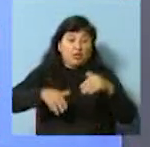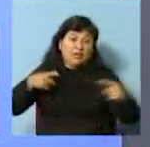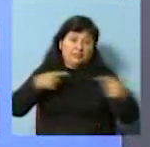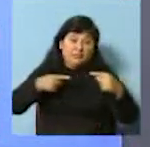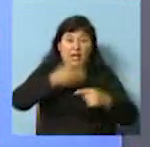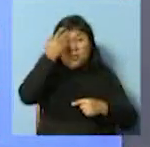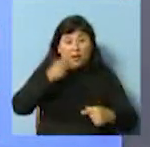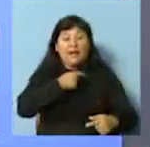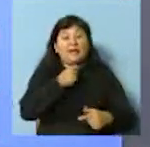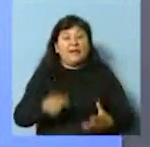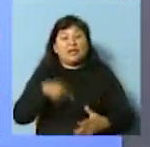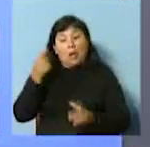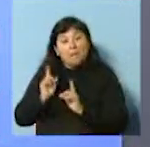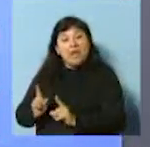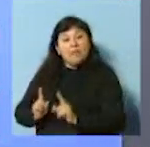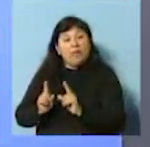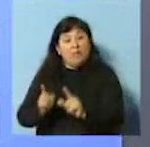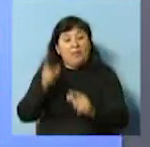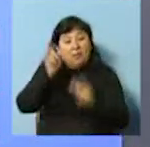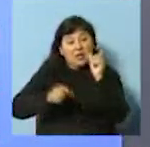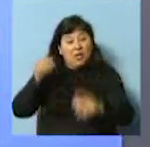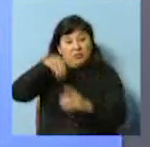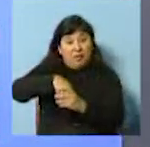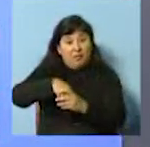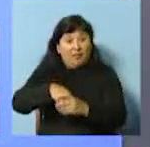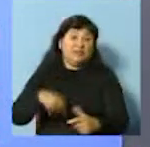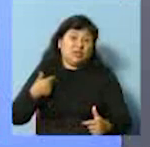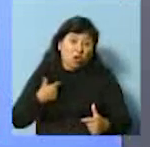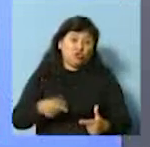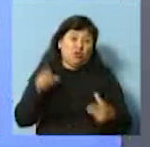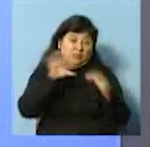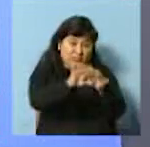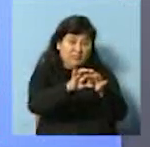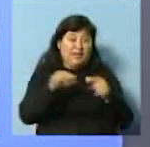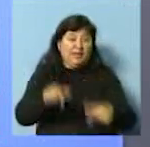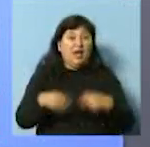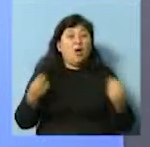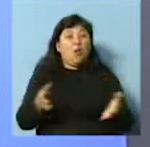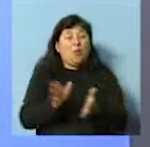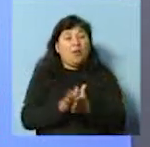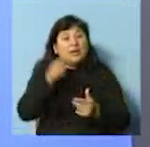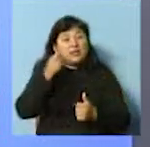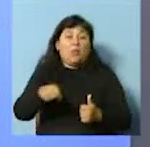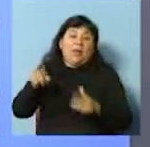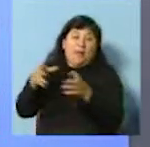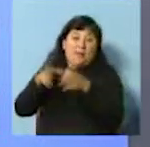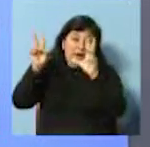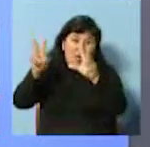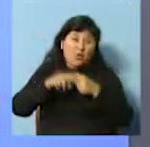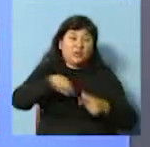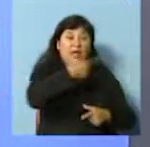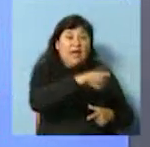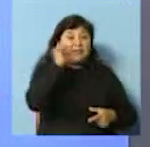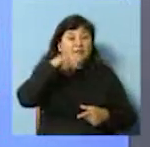que lo hagan con los que fueron amigos y socios económicamente no y esto es puntualmente con los sectores del pj bueno el partido de